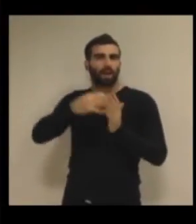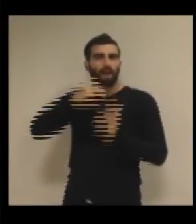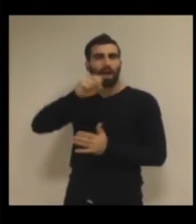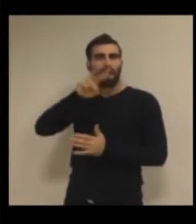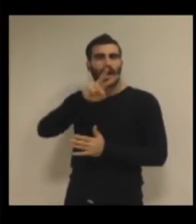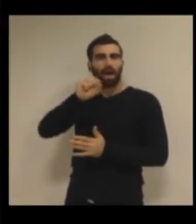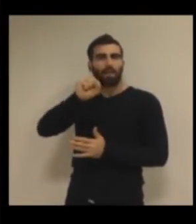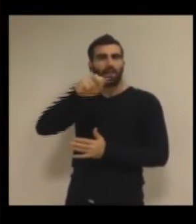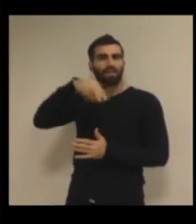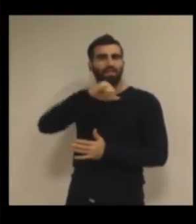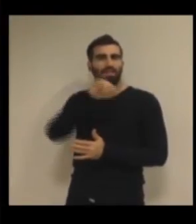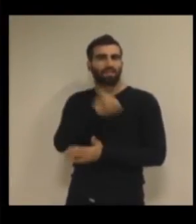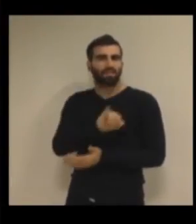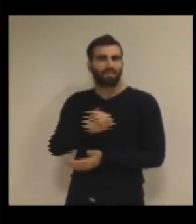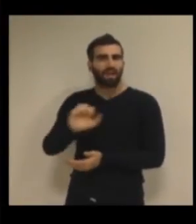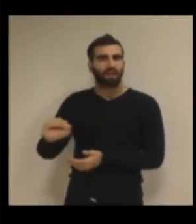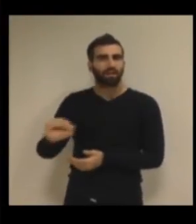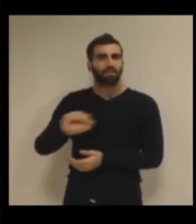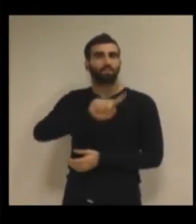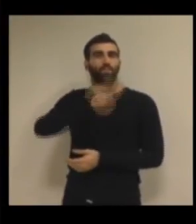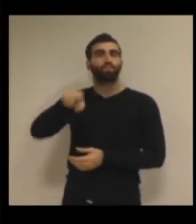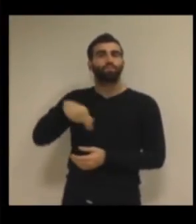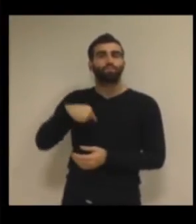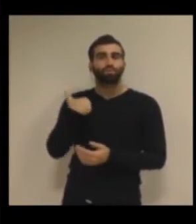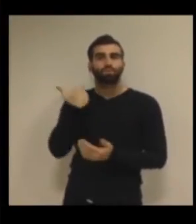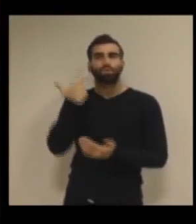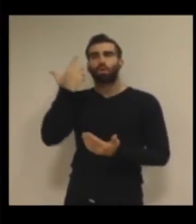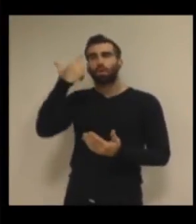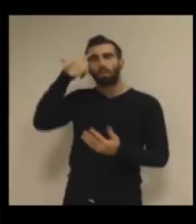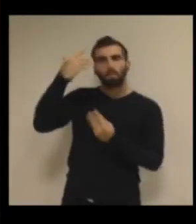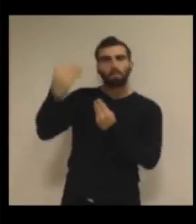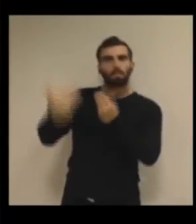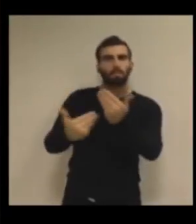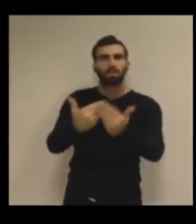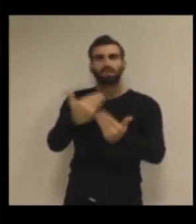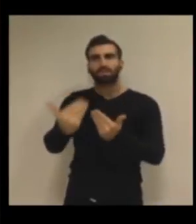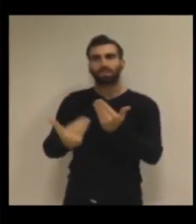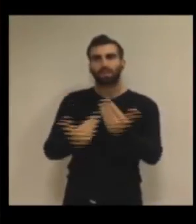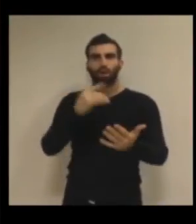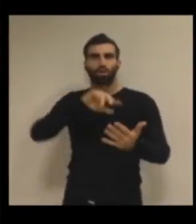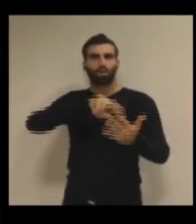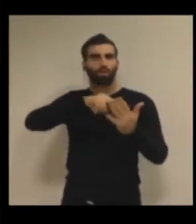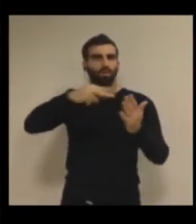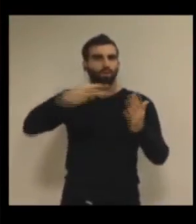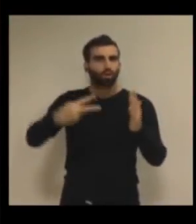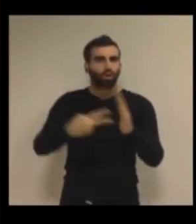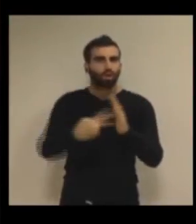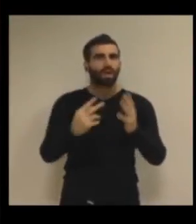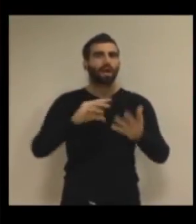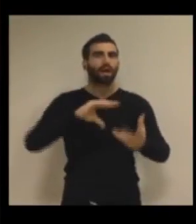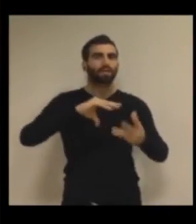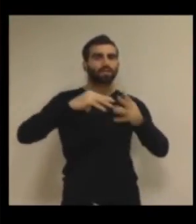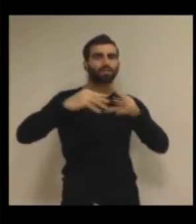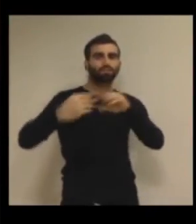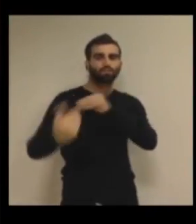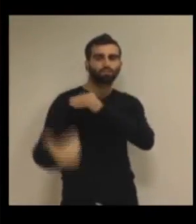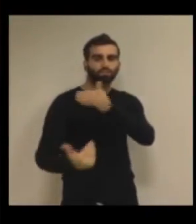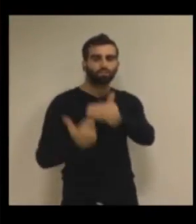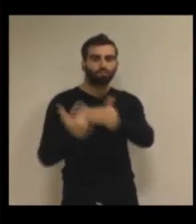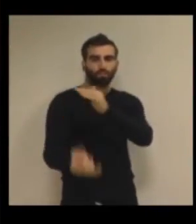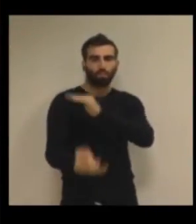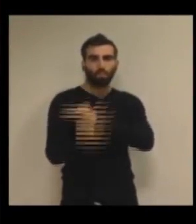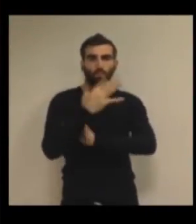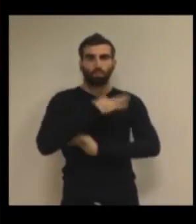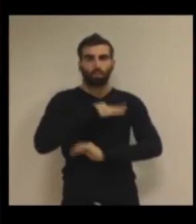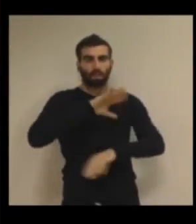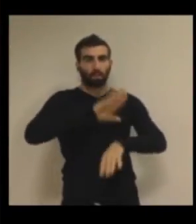¿qué previsión habéis hecho de adaptabilidad a las nuevas tecnologías emergentes que puedan surgir para el acceso? Es